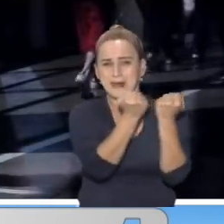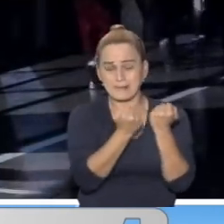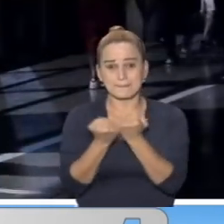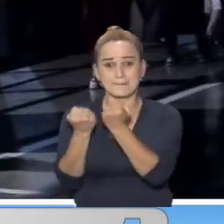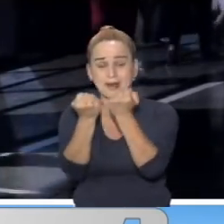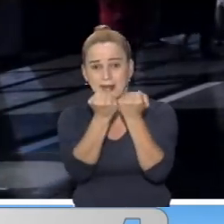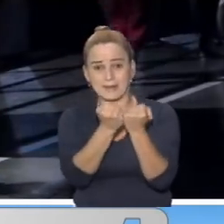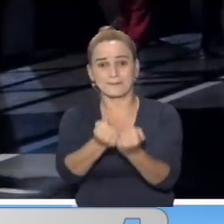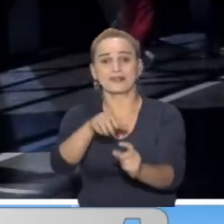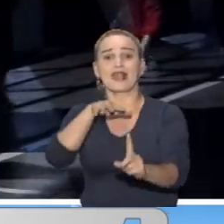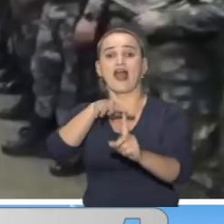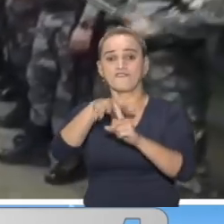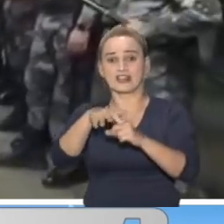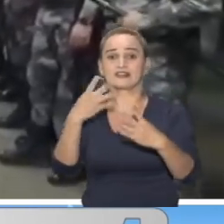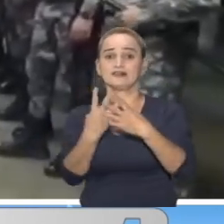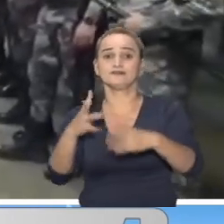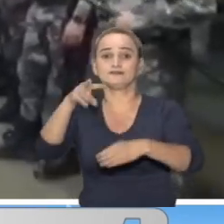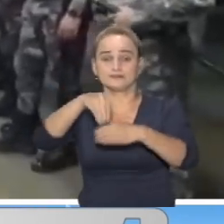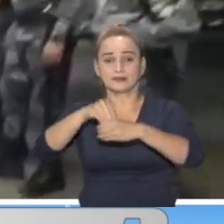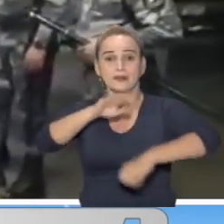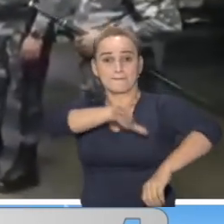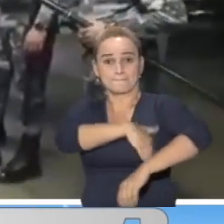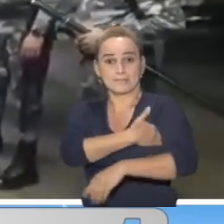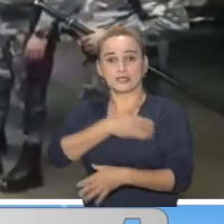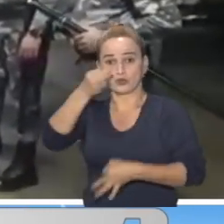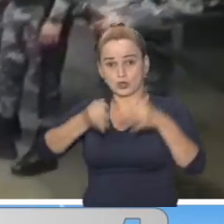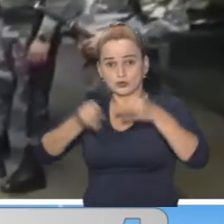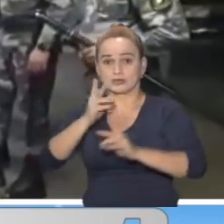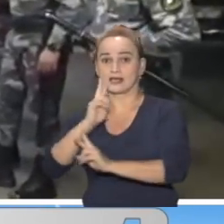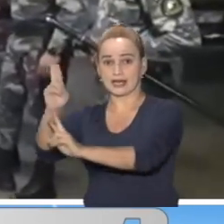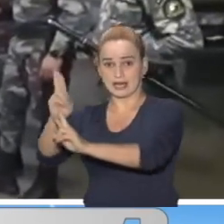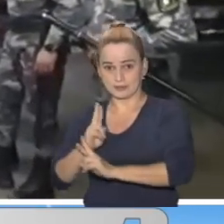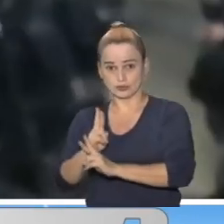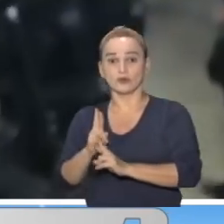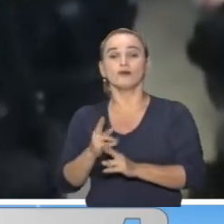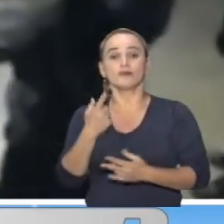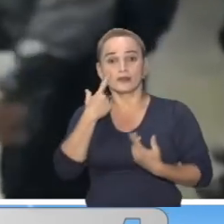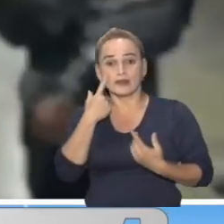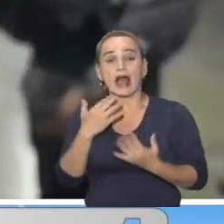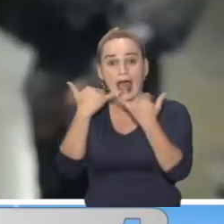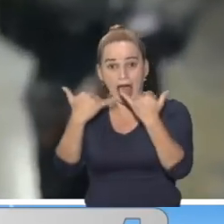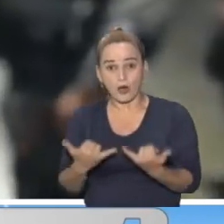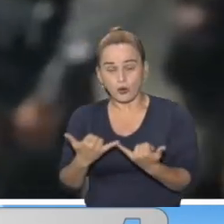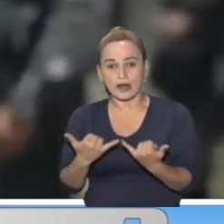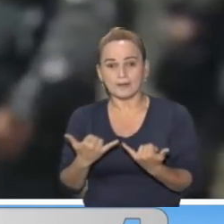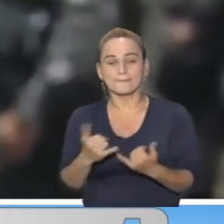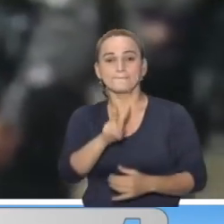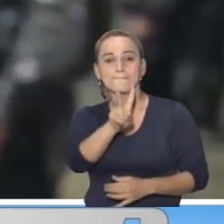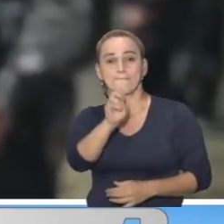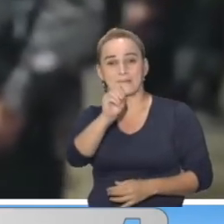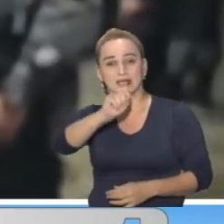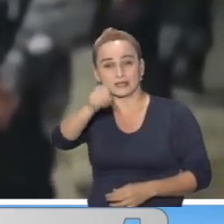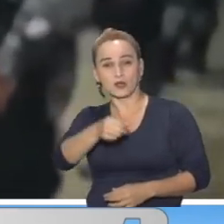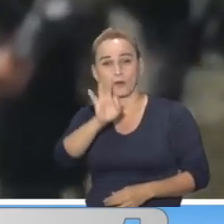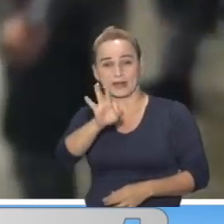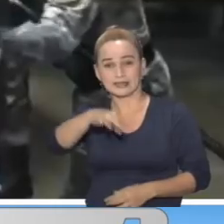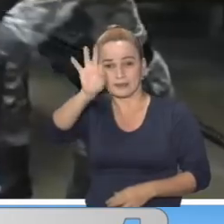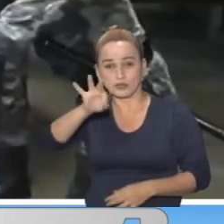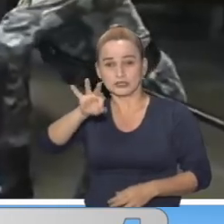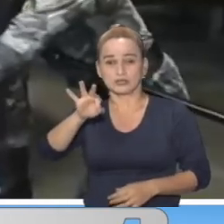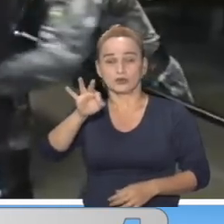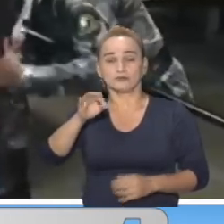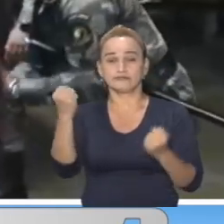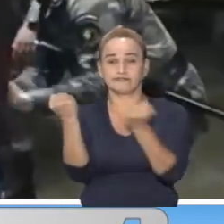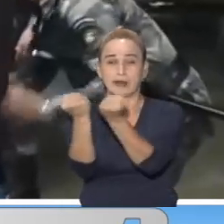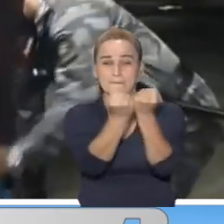la inseguridad de estos centros penitenciarios. El ministro de Justicia respondió que en estos momentos están en un 20.3% de